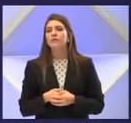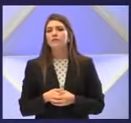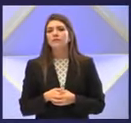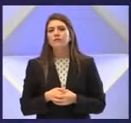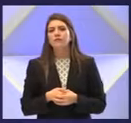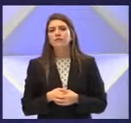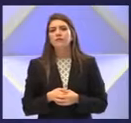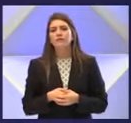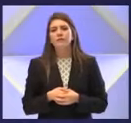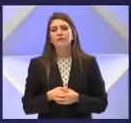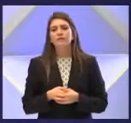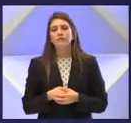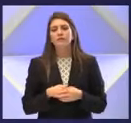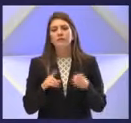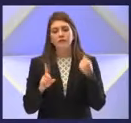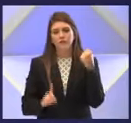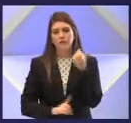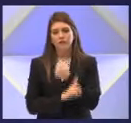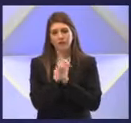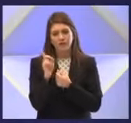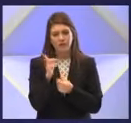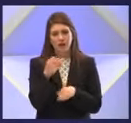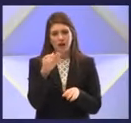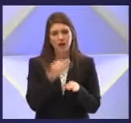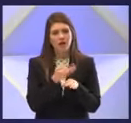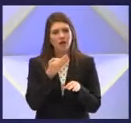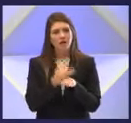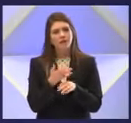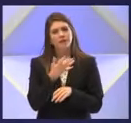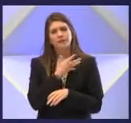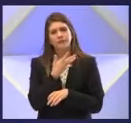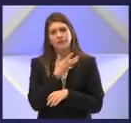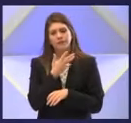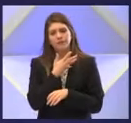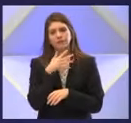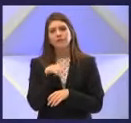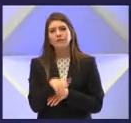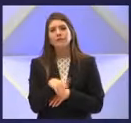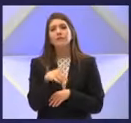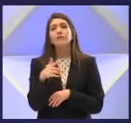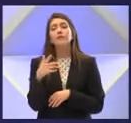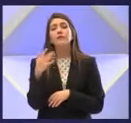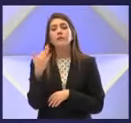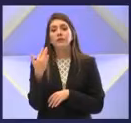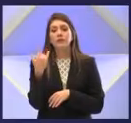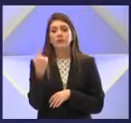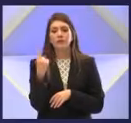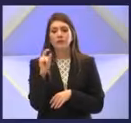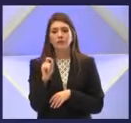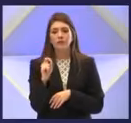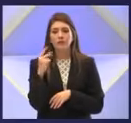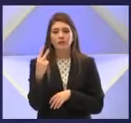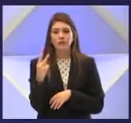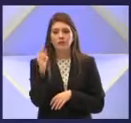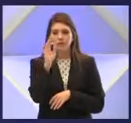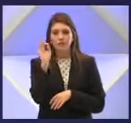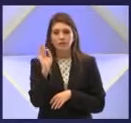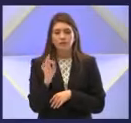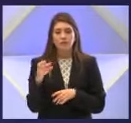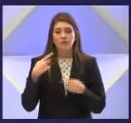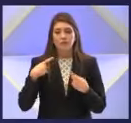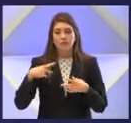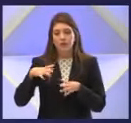y hoy tenemos según datos recientes de la oit en 51.2 por ciento de la población global